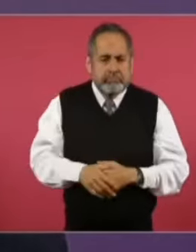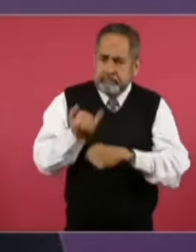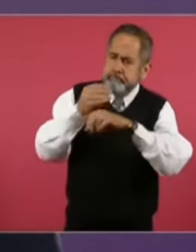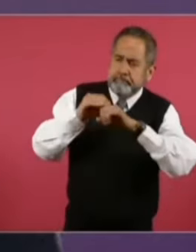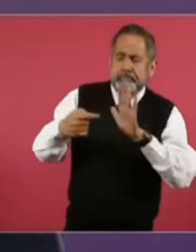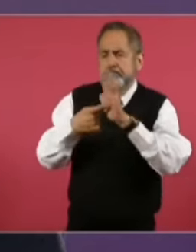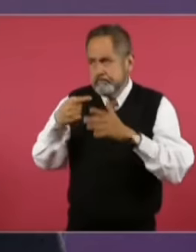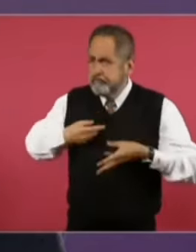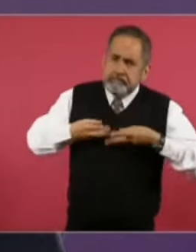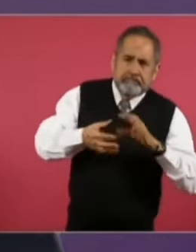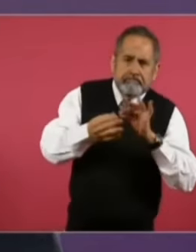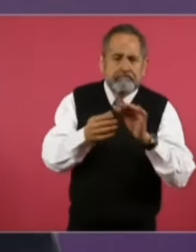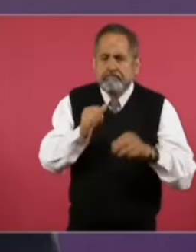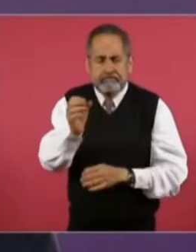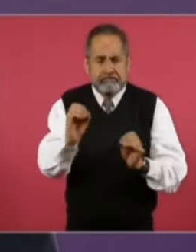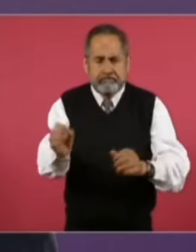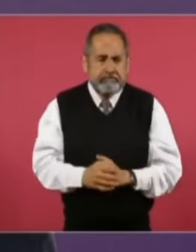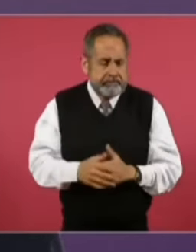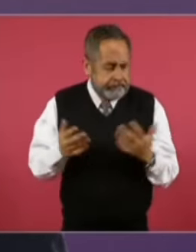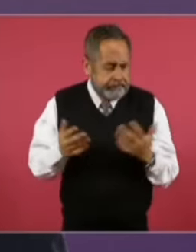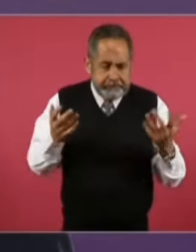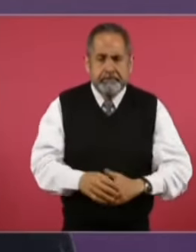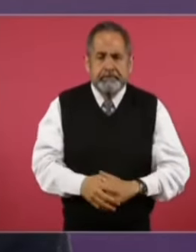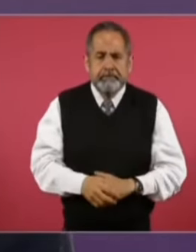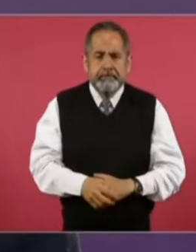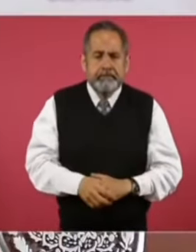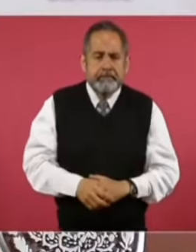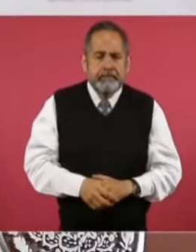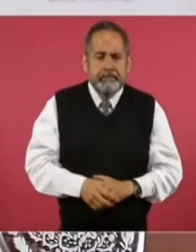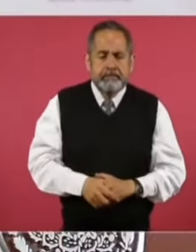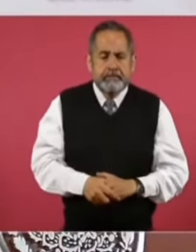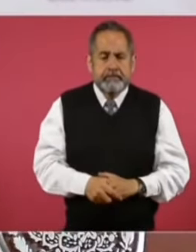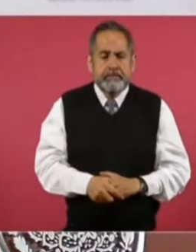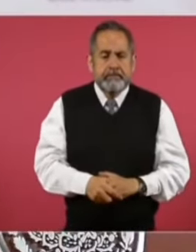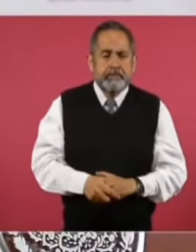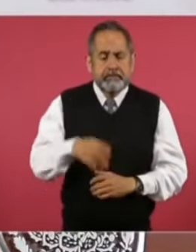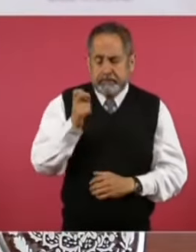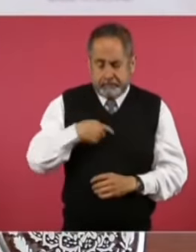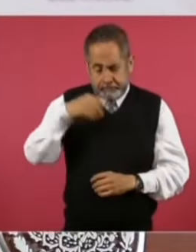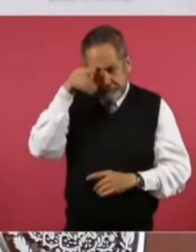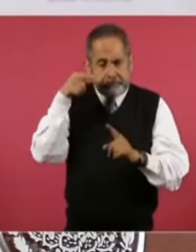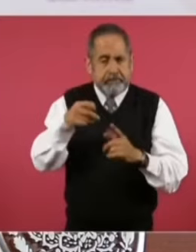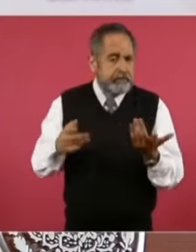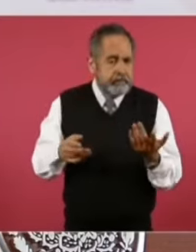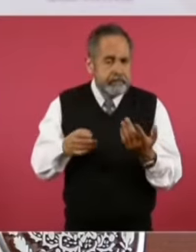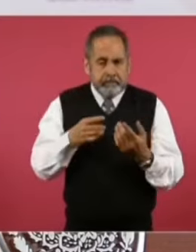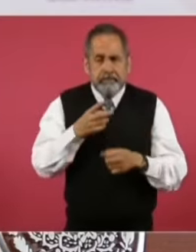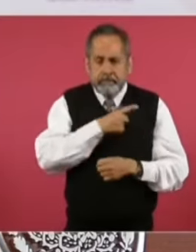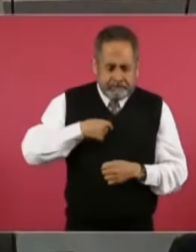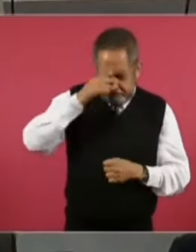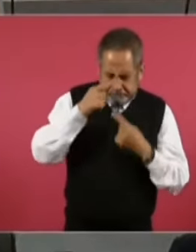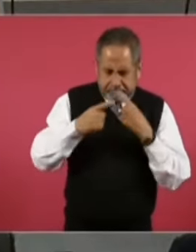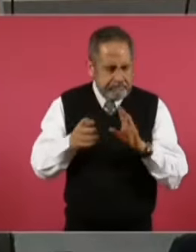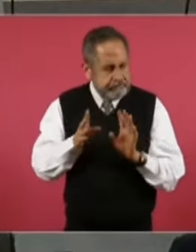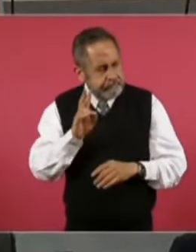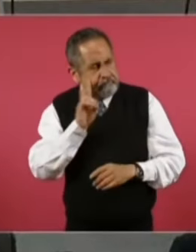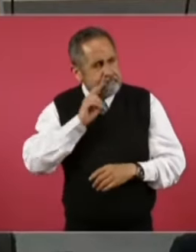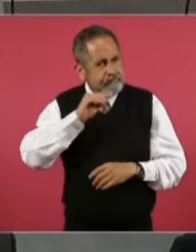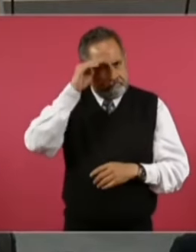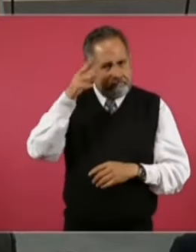informan a la sociedad, a pesar de todo. Es un planteamiento que sería cuestión de analizarlo, a